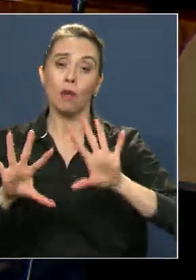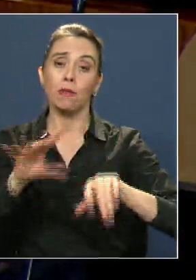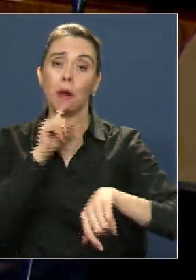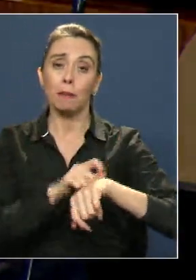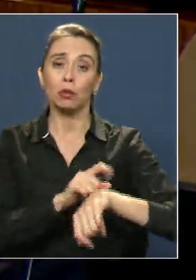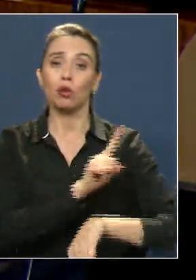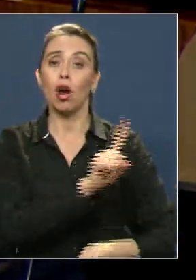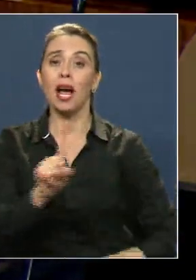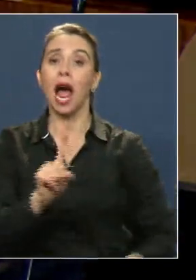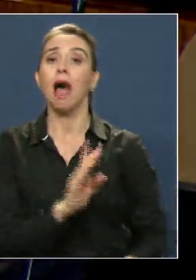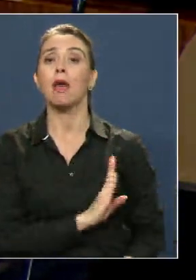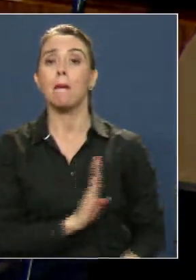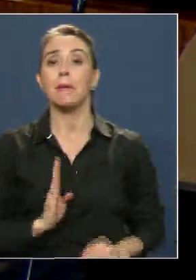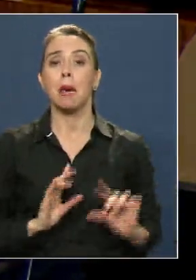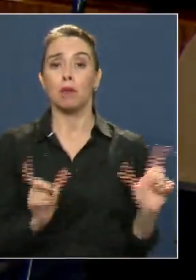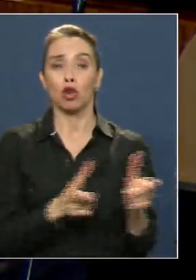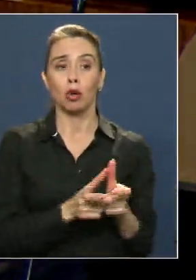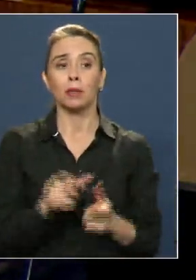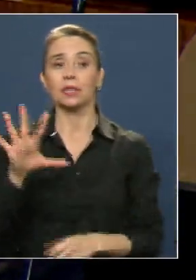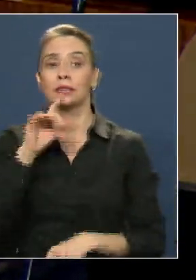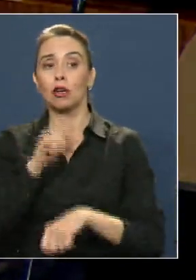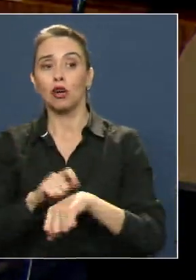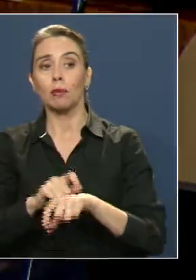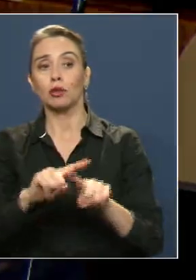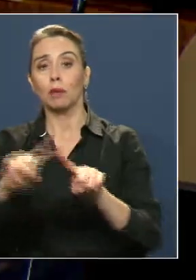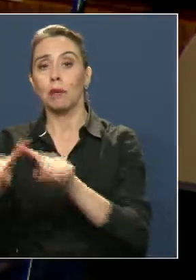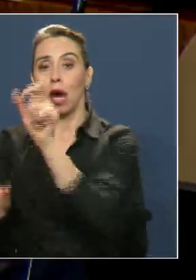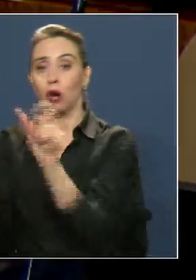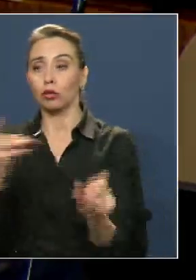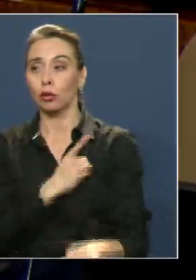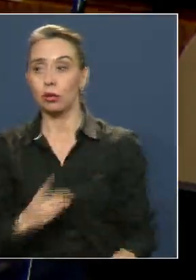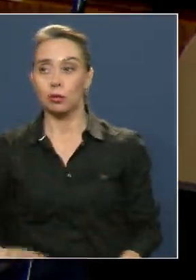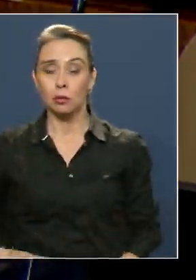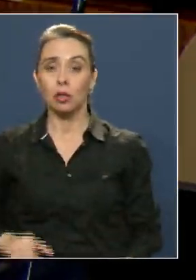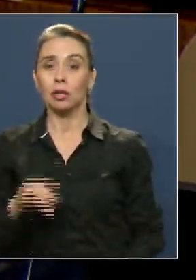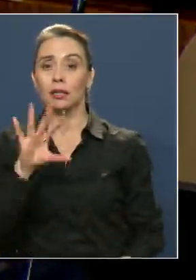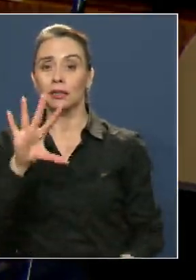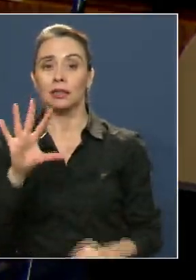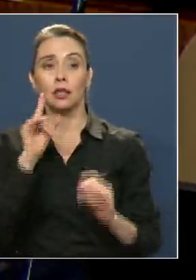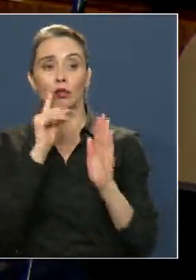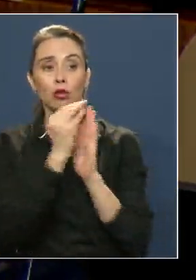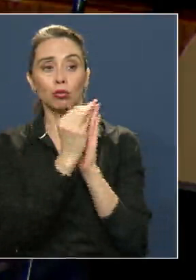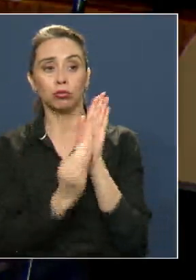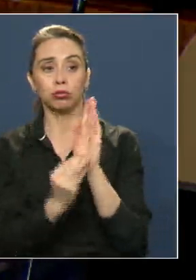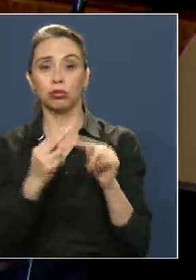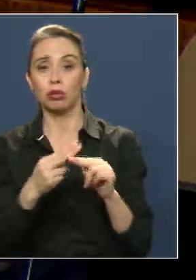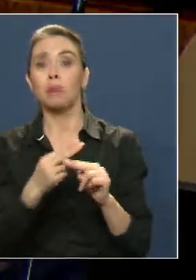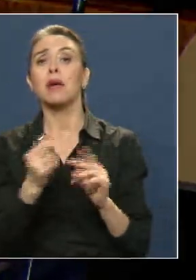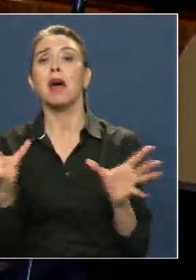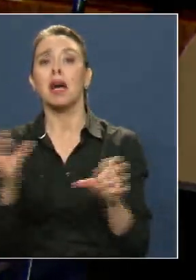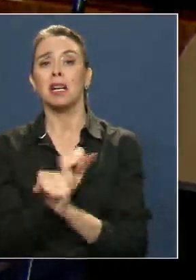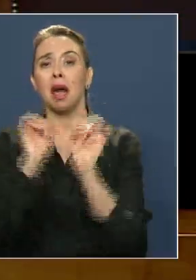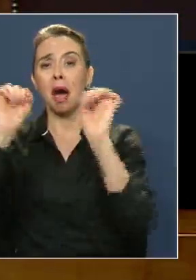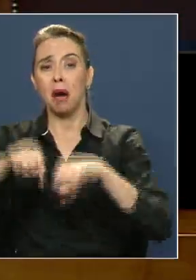los miembros de la Comisión y 5 minutos para el resto de los diputados. Habemos 5 inscritos, podemos despacharlo rápidamente.